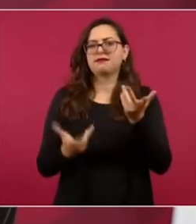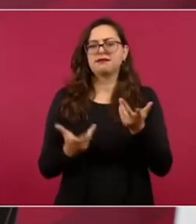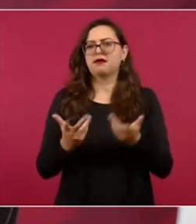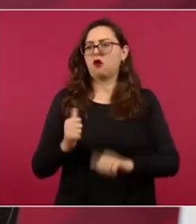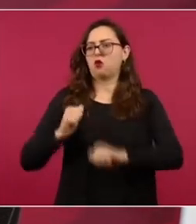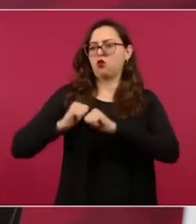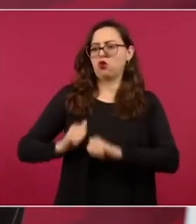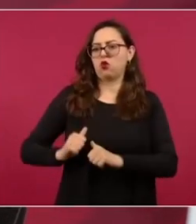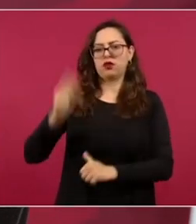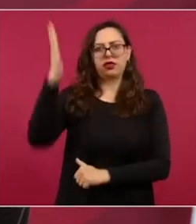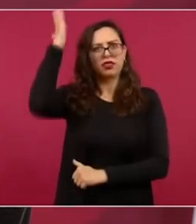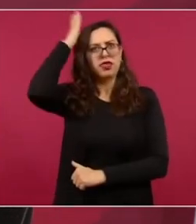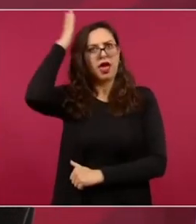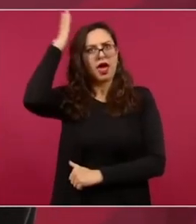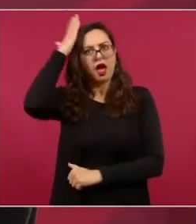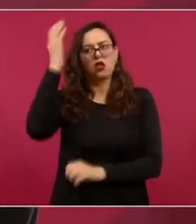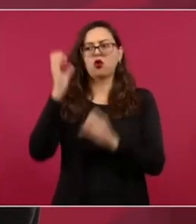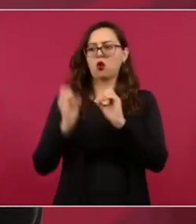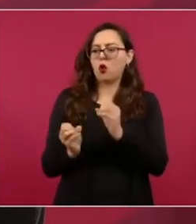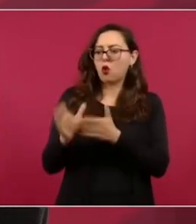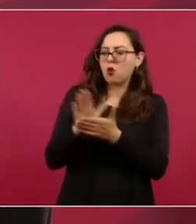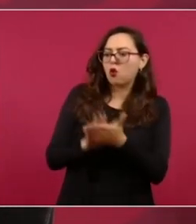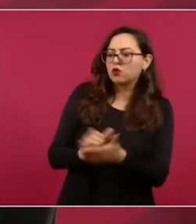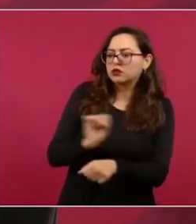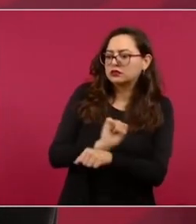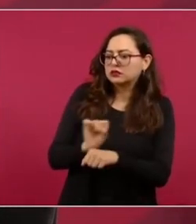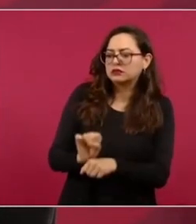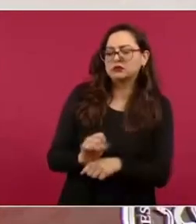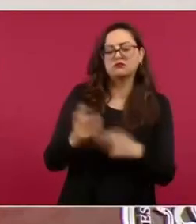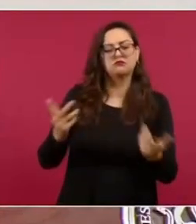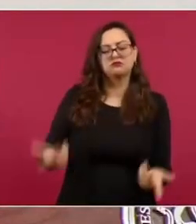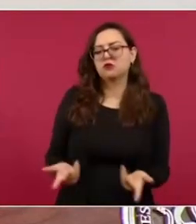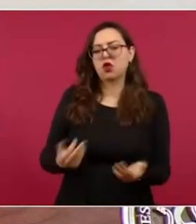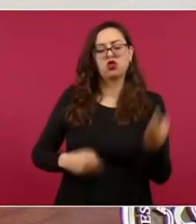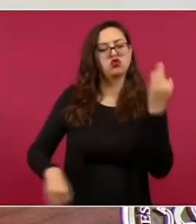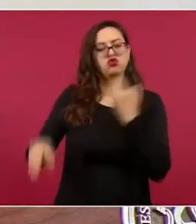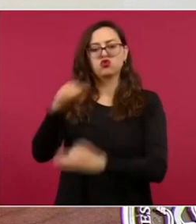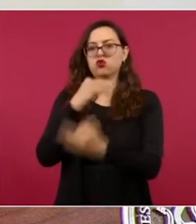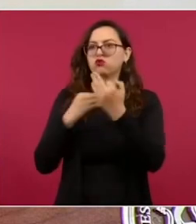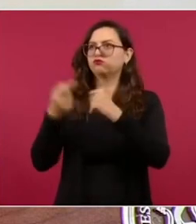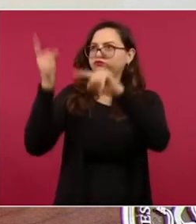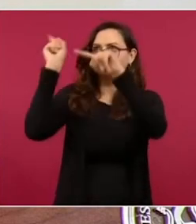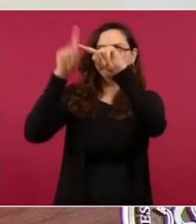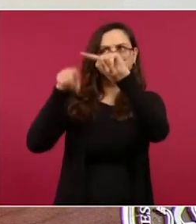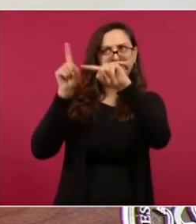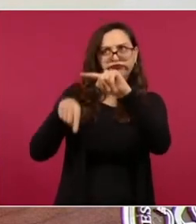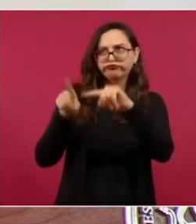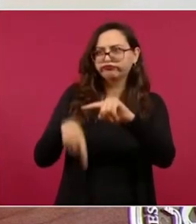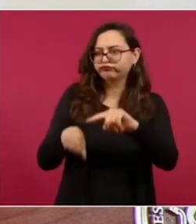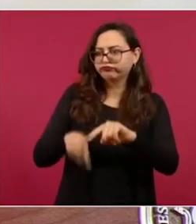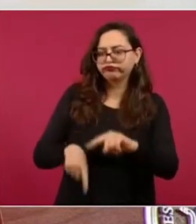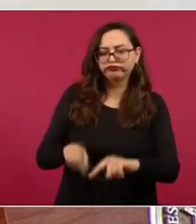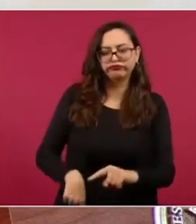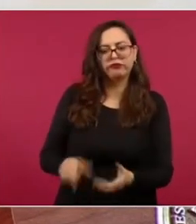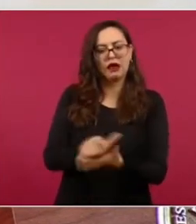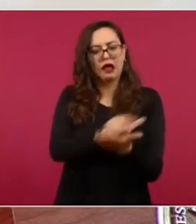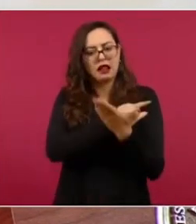que, como tú lo mencionas, se limpie de arriba para abajo y que se